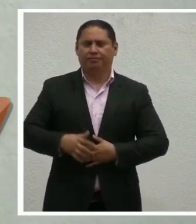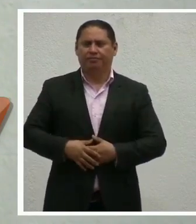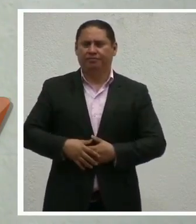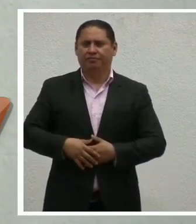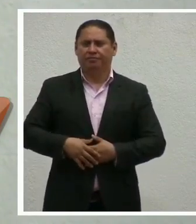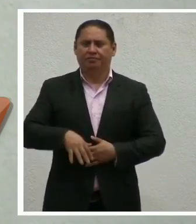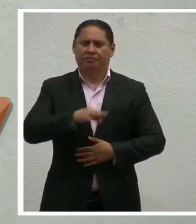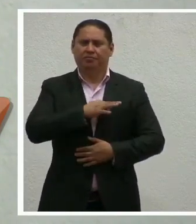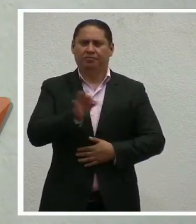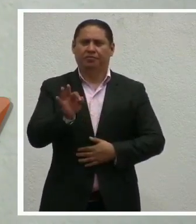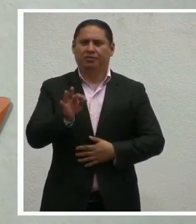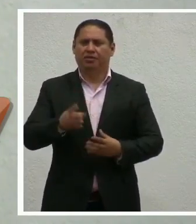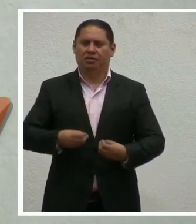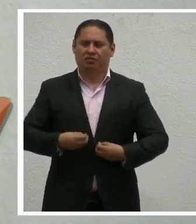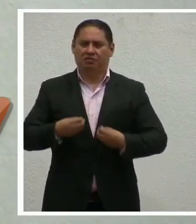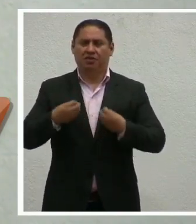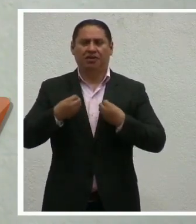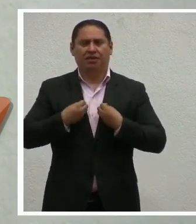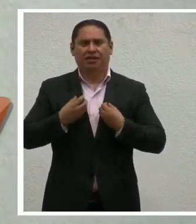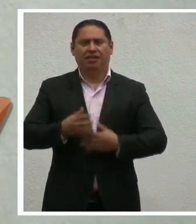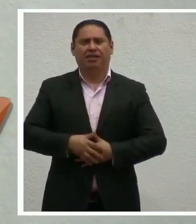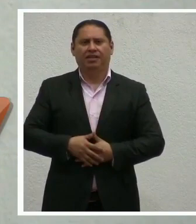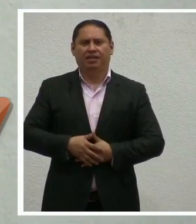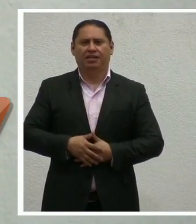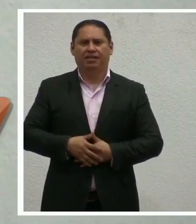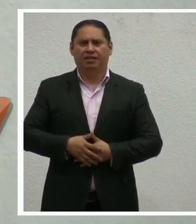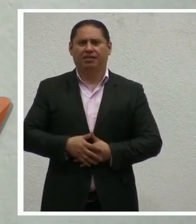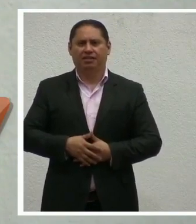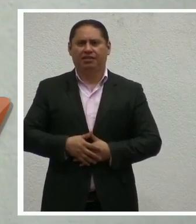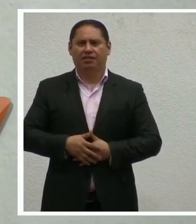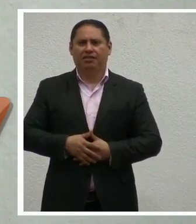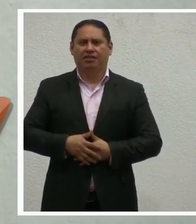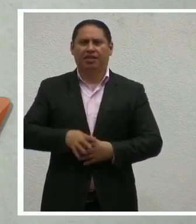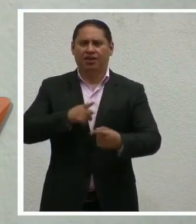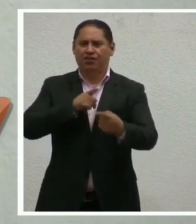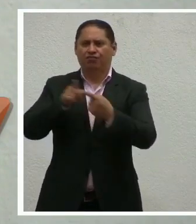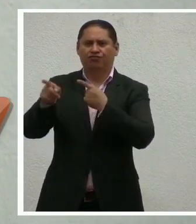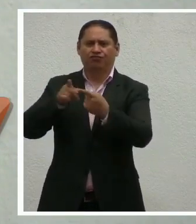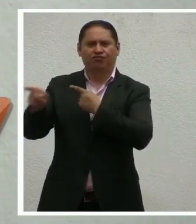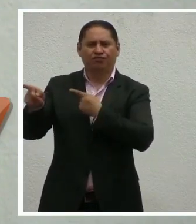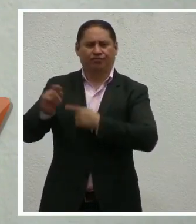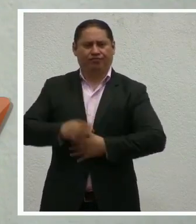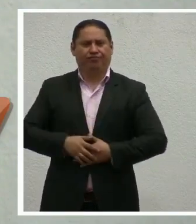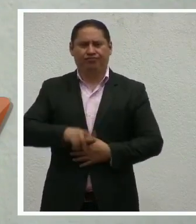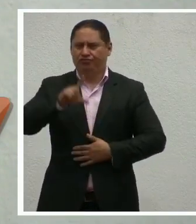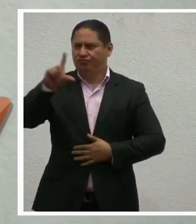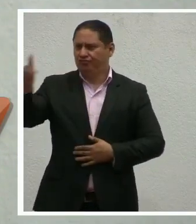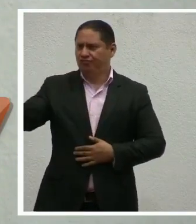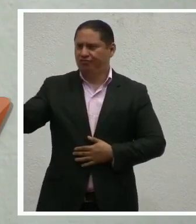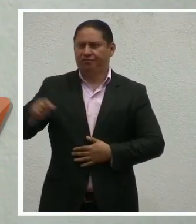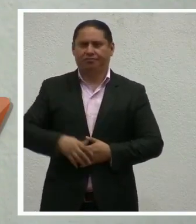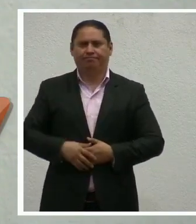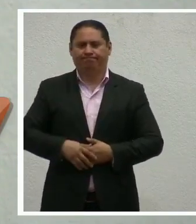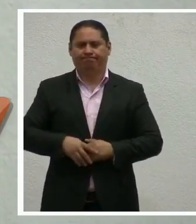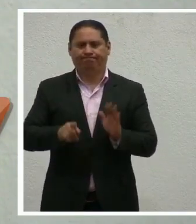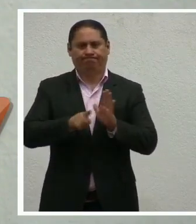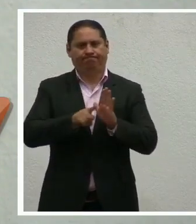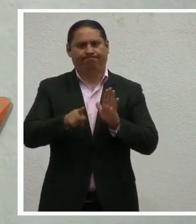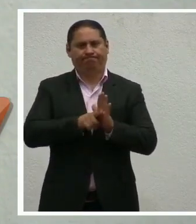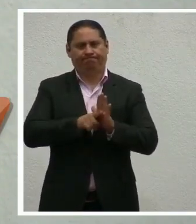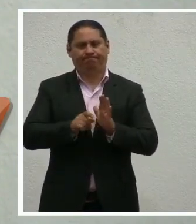podemos vivir en un escenario de descalificaciones, y menos